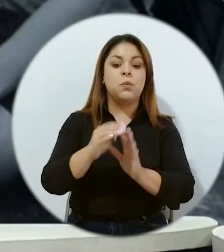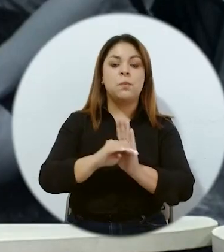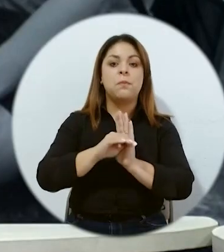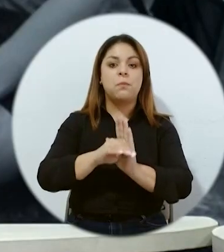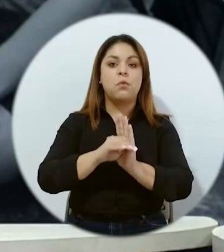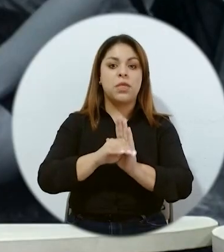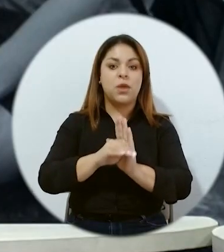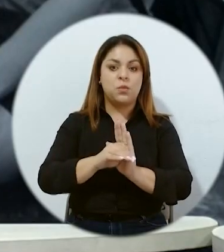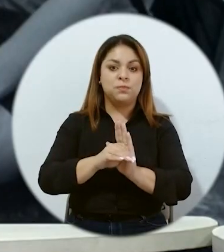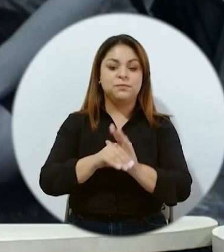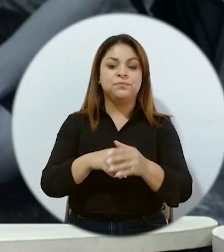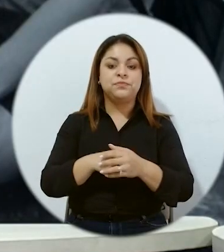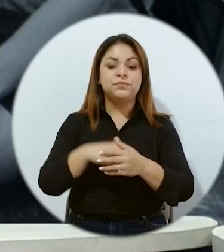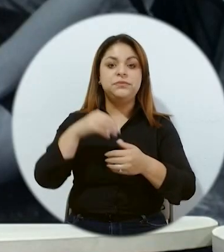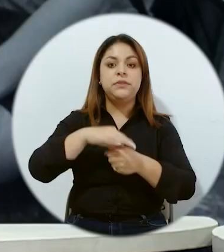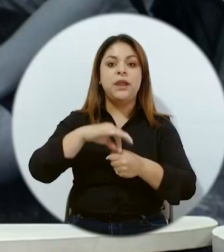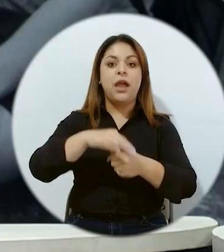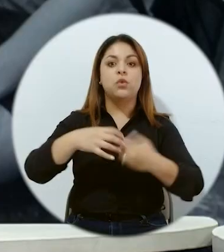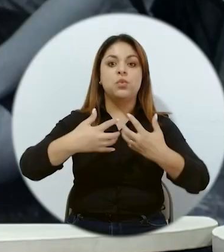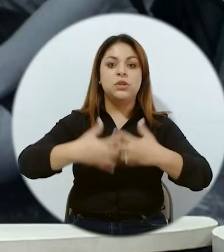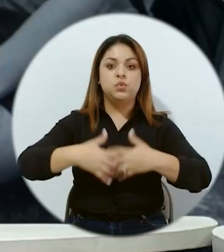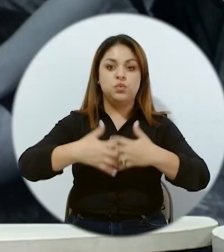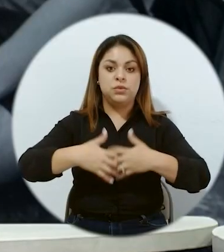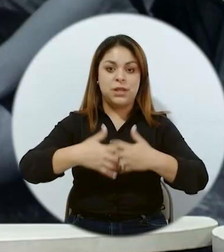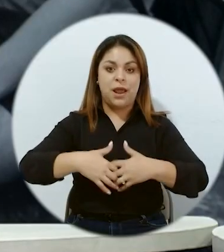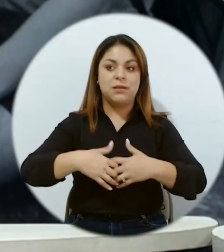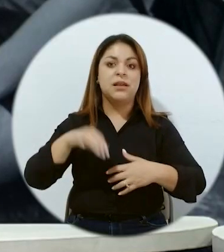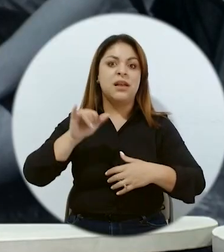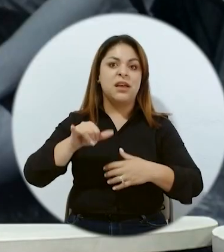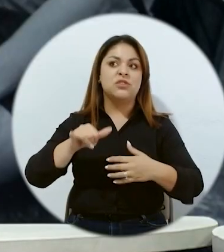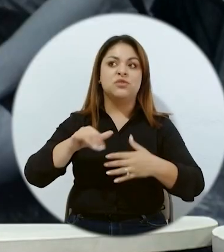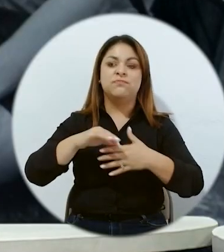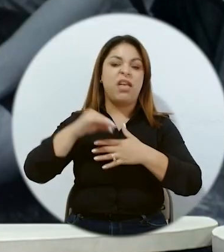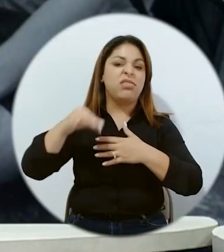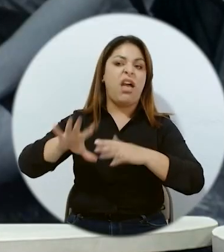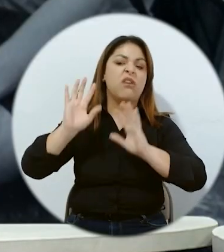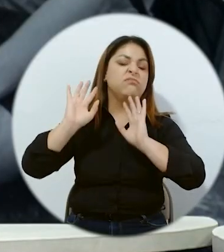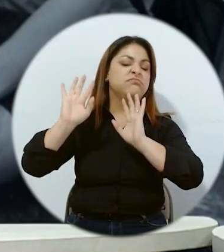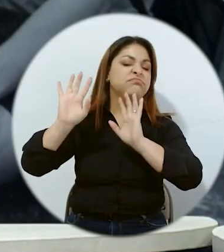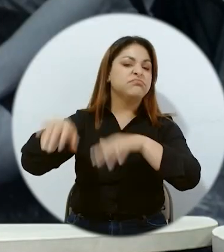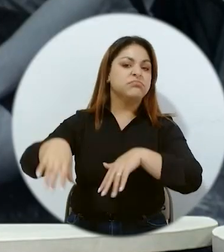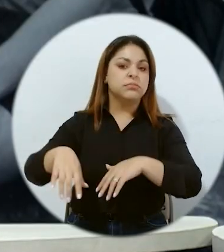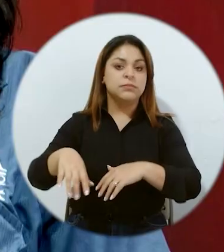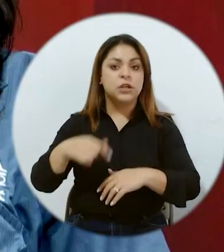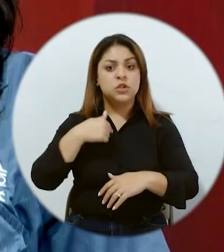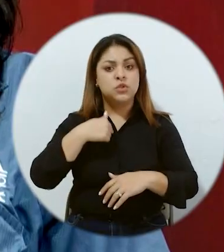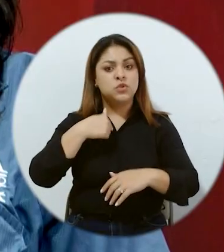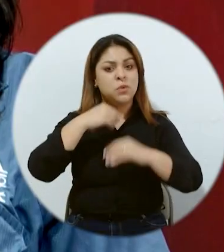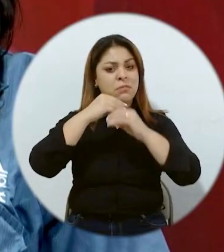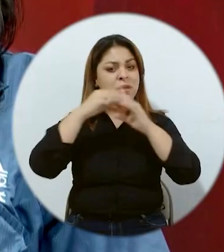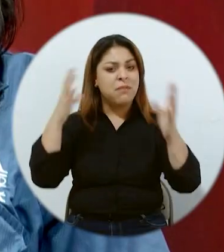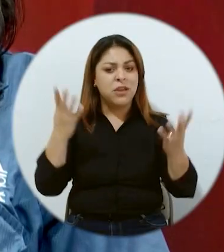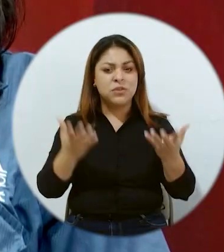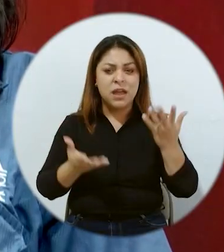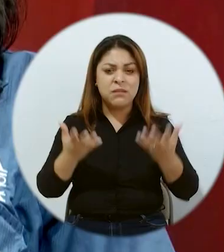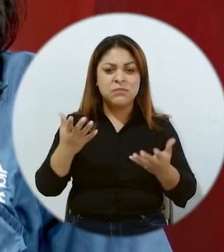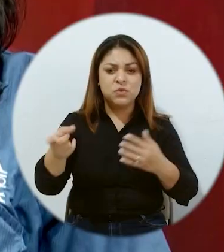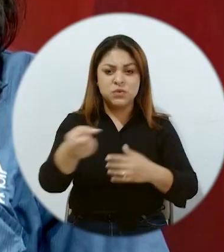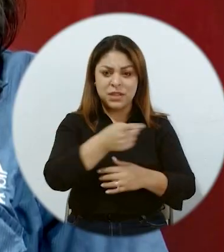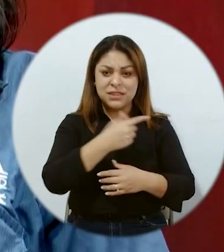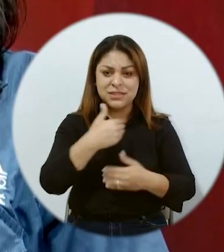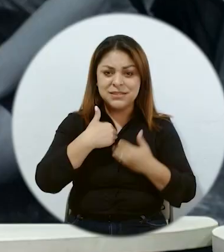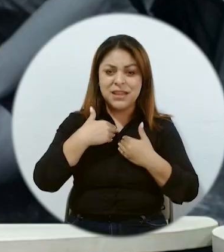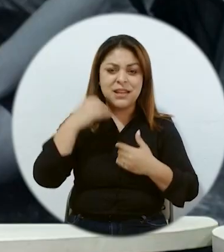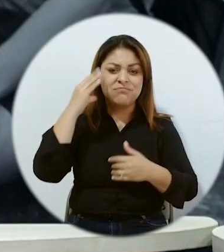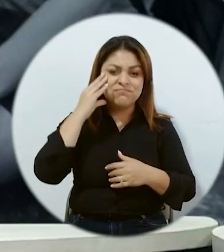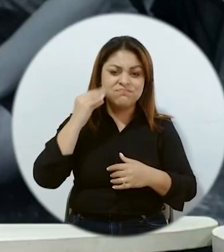del modelo agroindustrial, pues esto se ha dejado de hacer. Me imagino, Marliet, que ustedes tienen una